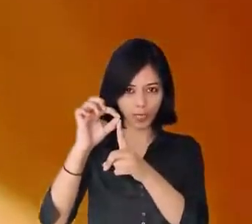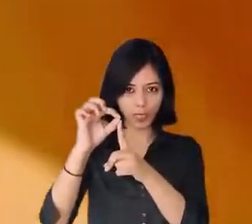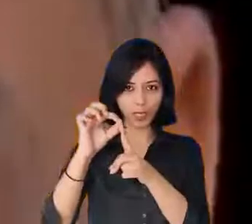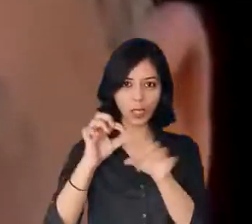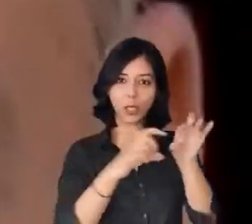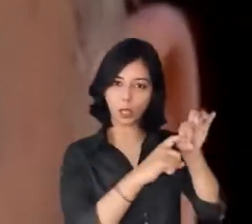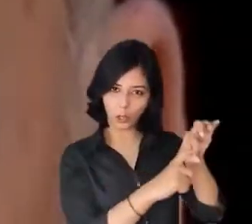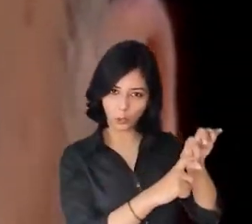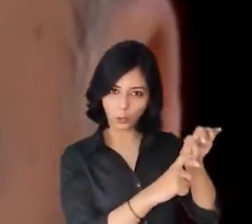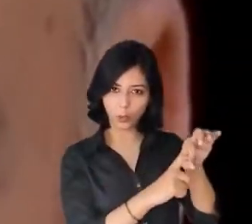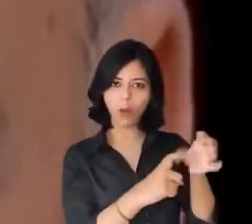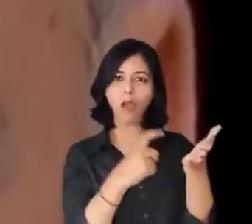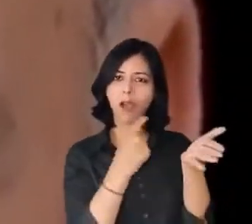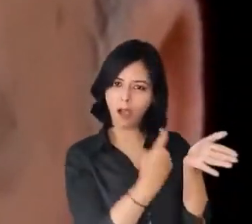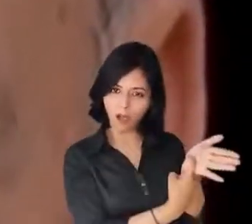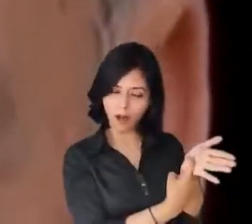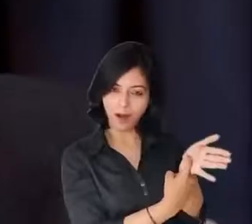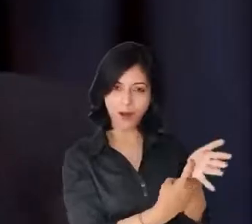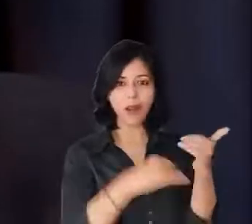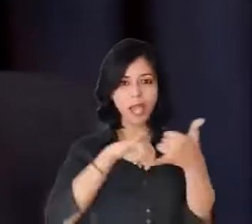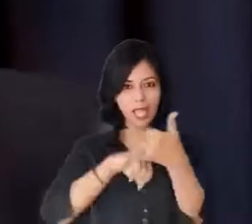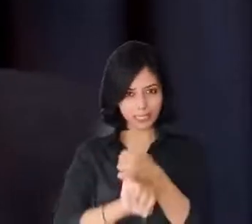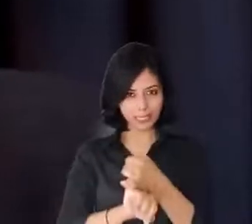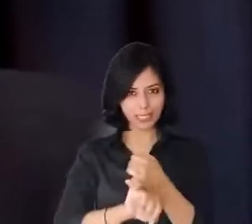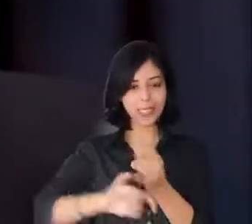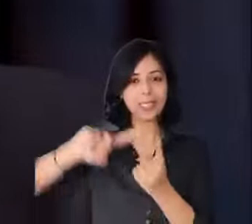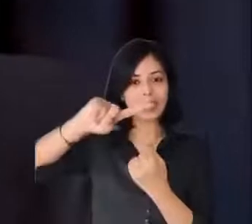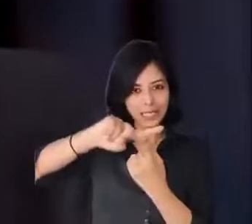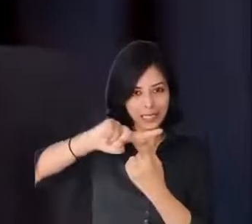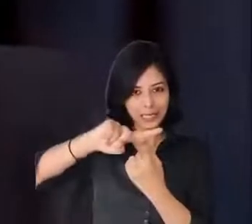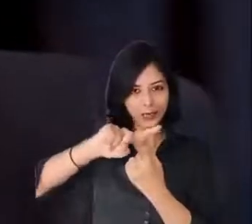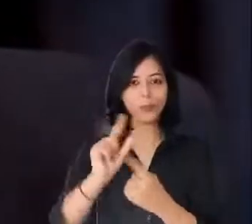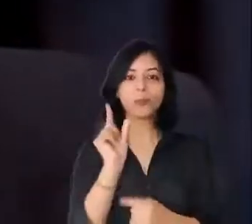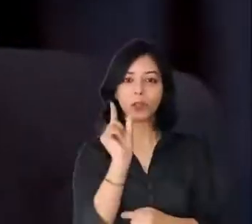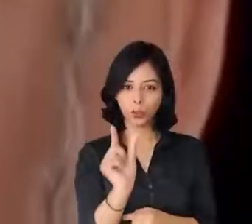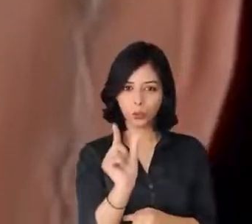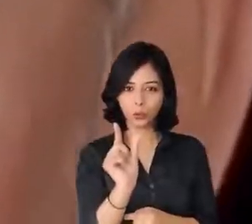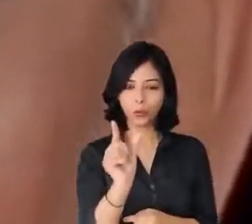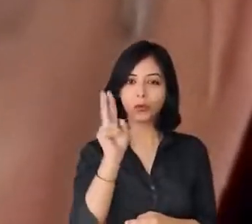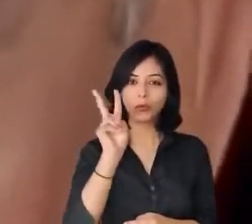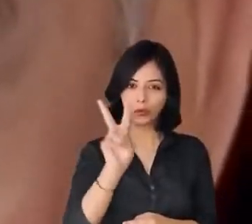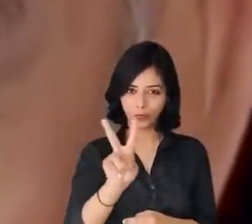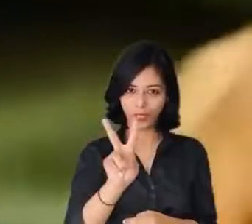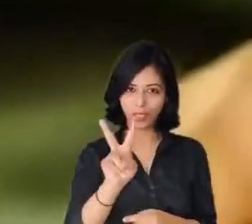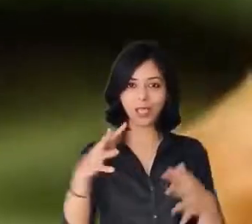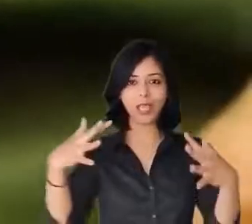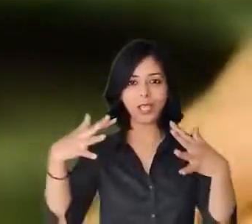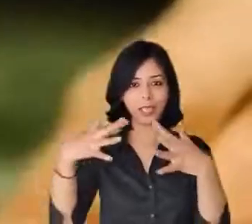Le dije, tú la mataste. E irás a prisión por eso. De hecho, te condenarán a